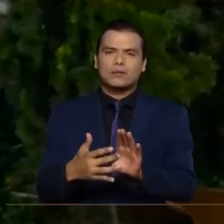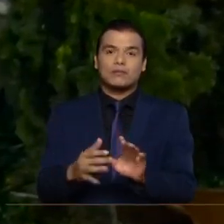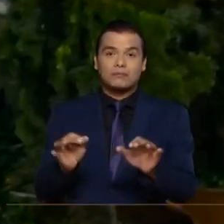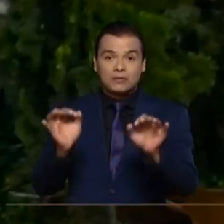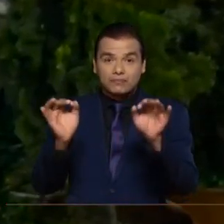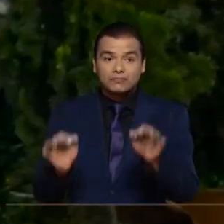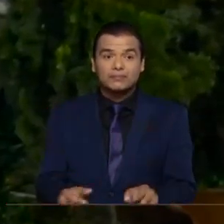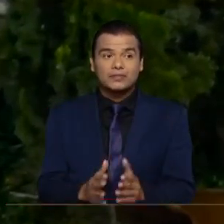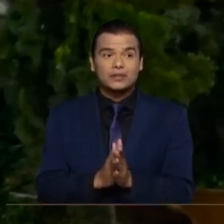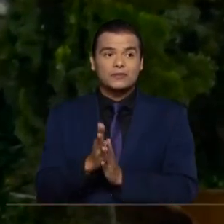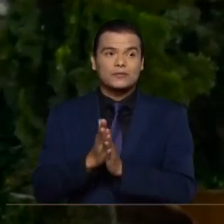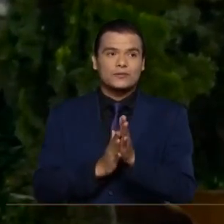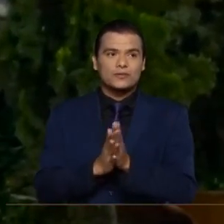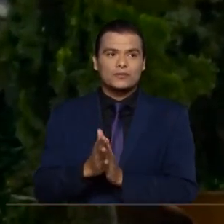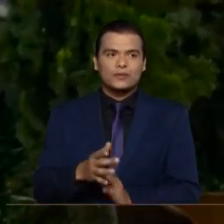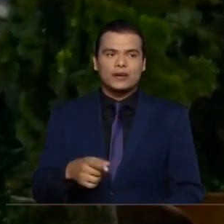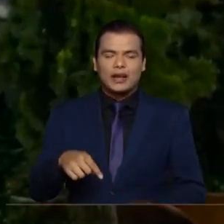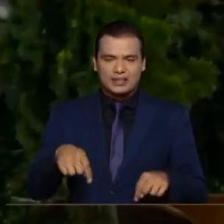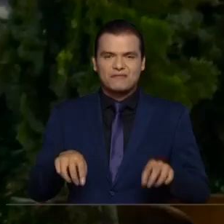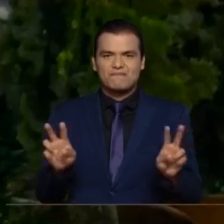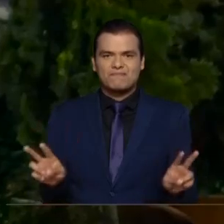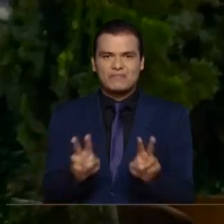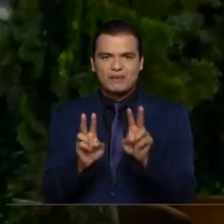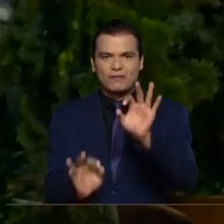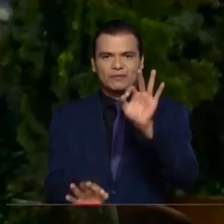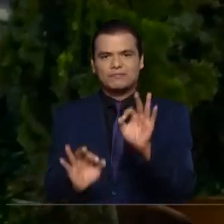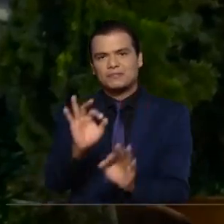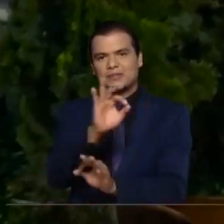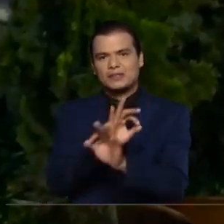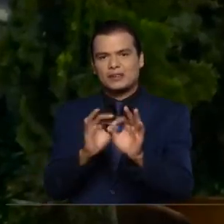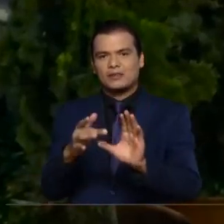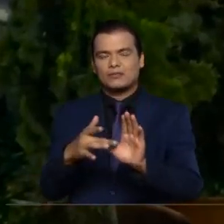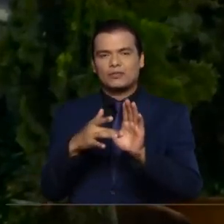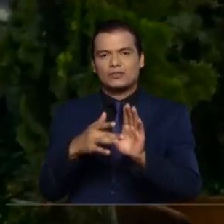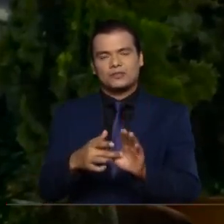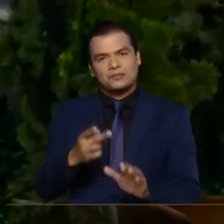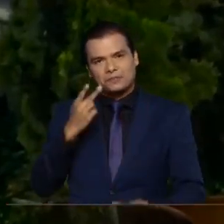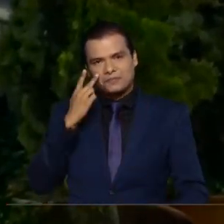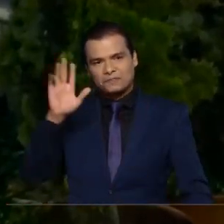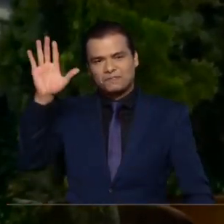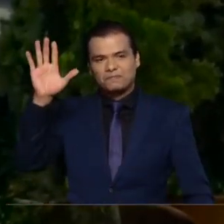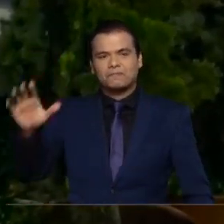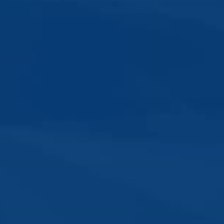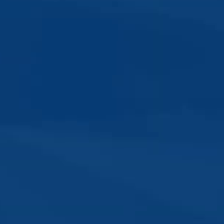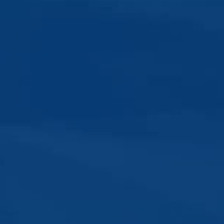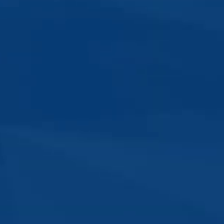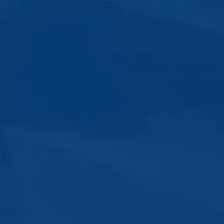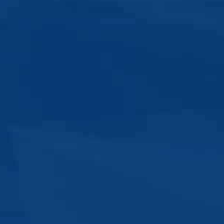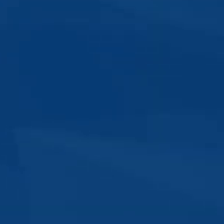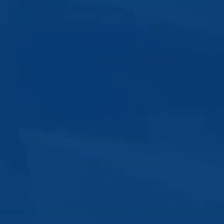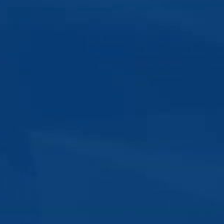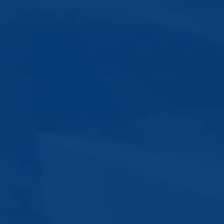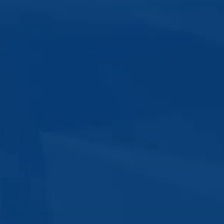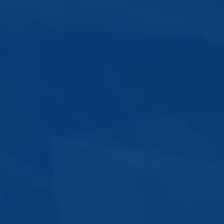doblete que se va a vivir aquí por la pantalla de telepacífico una feliz noche para todos